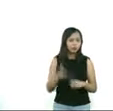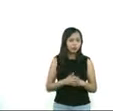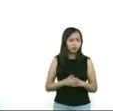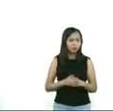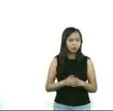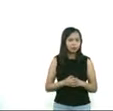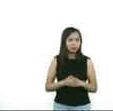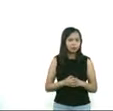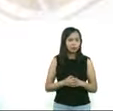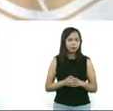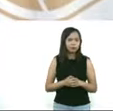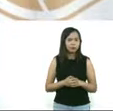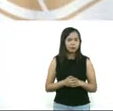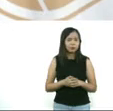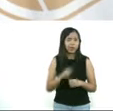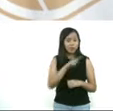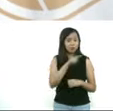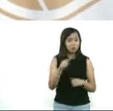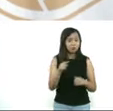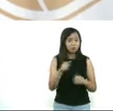Y esos espectaculares no los bajan.